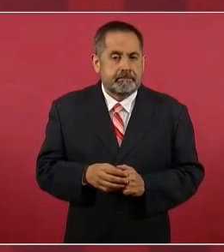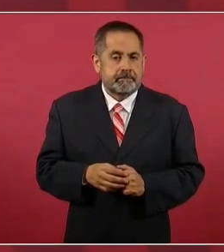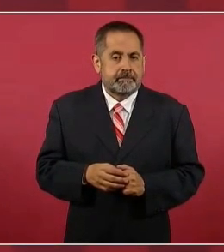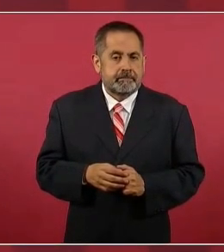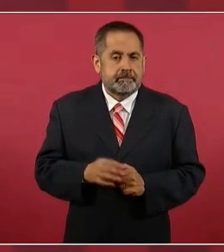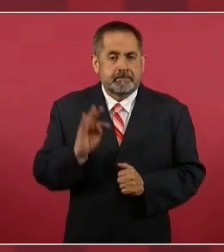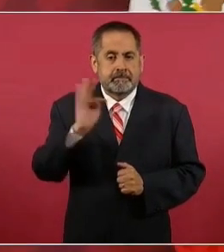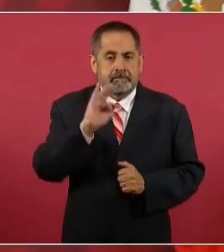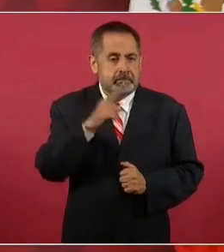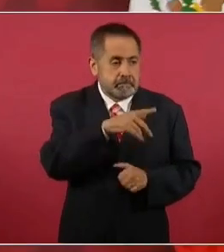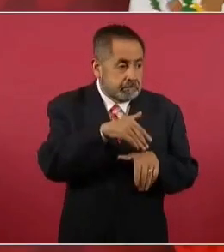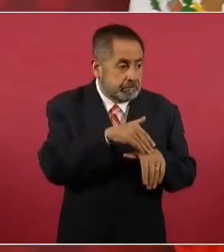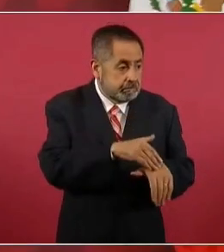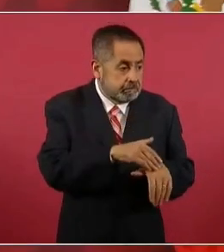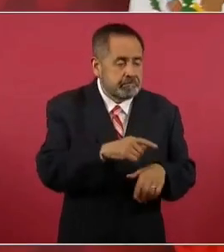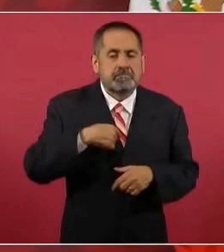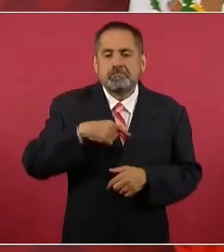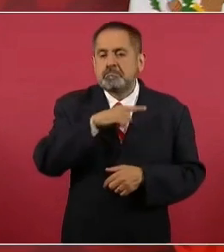derrotado,